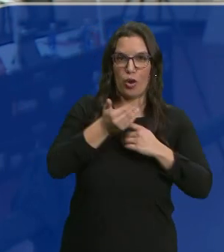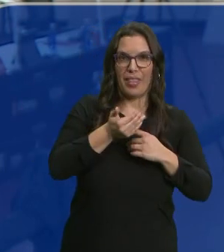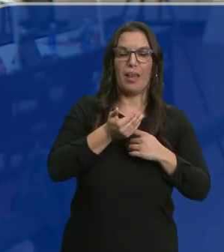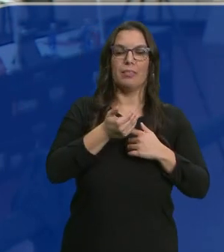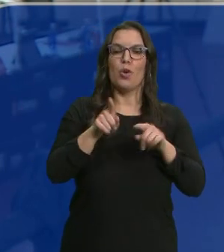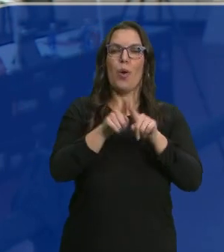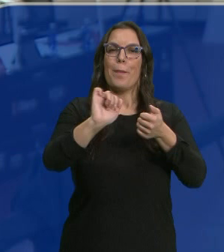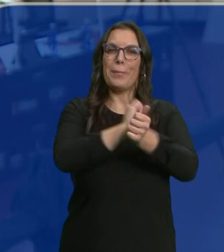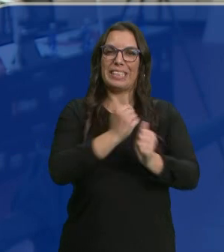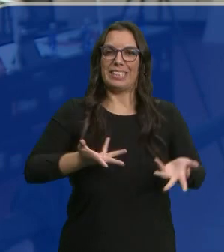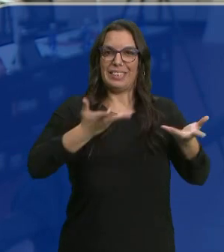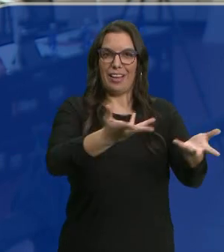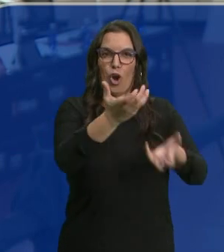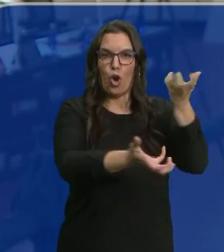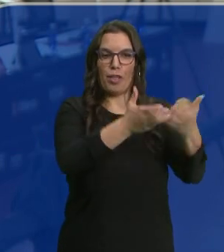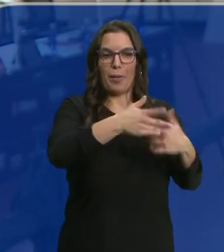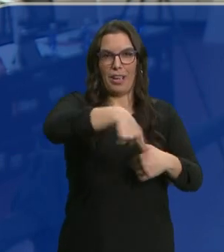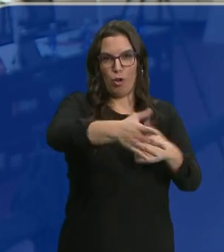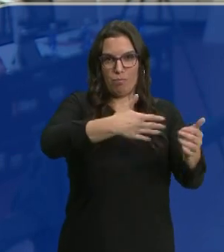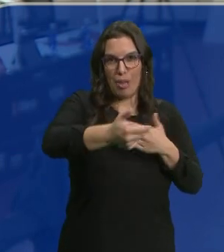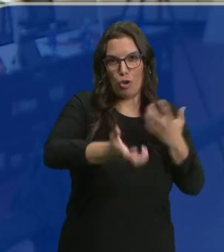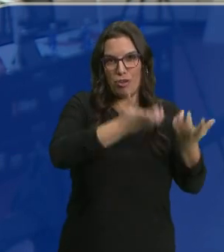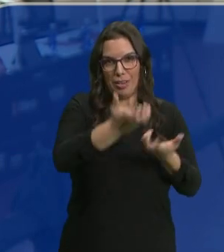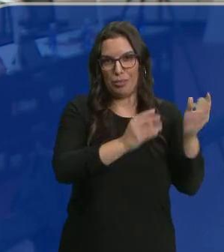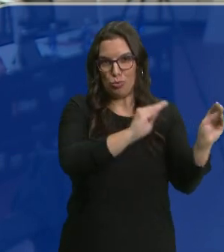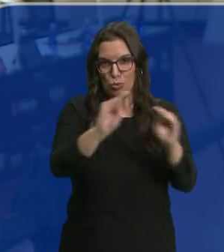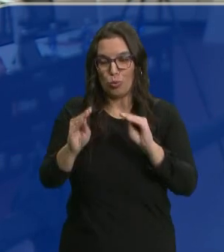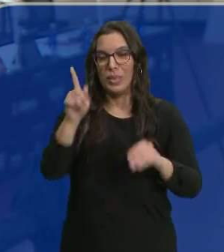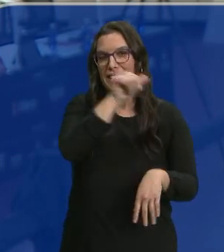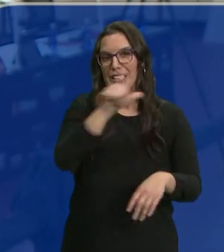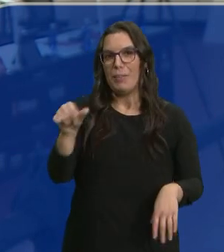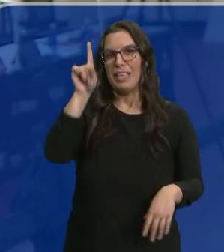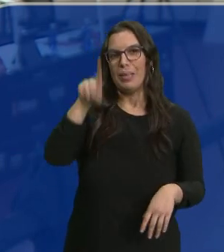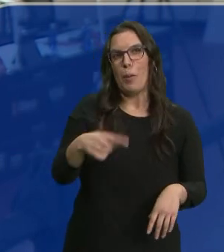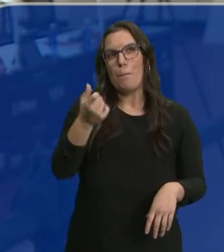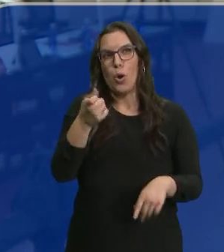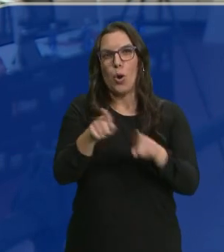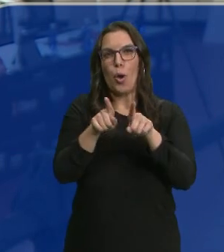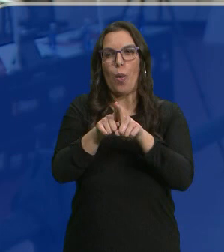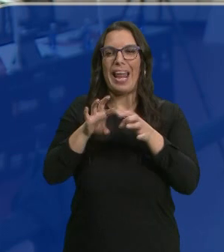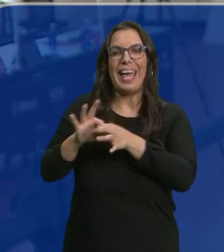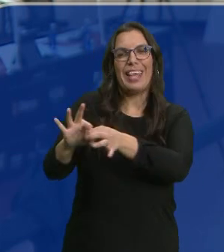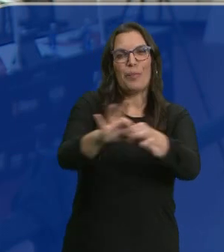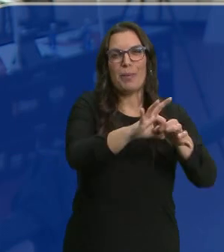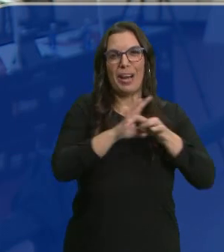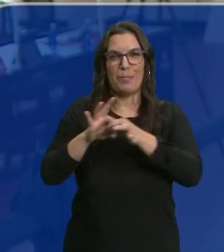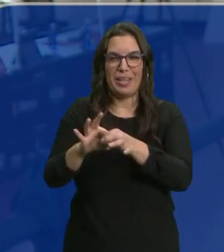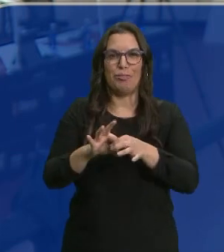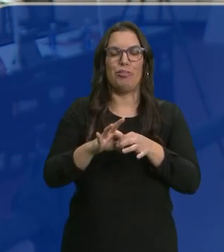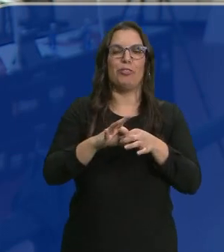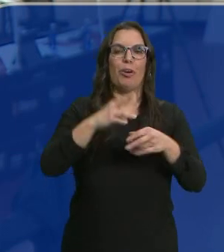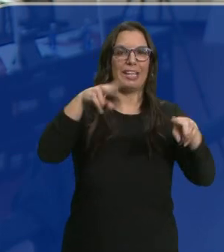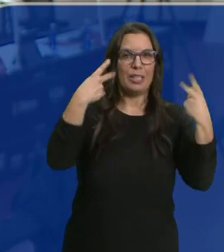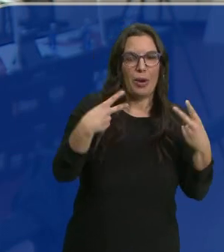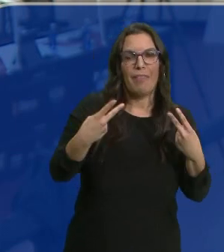prestado sus cocinas para que elaboren sus recetas, así que esta semana es también una especie de hermanamiento entre locales,